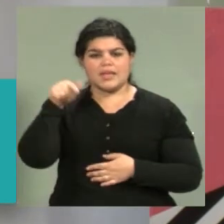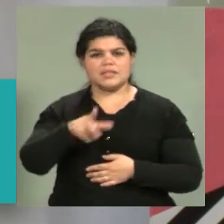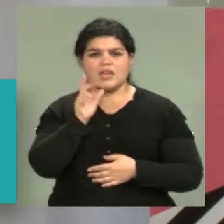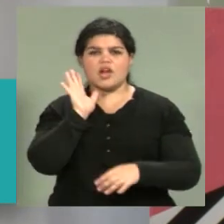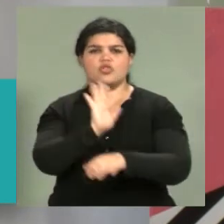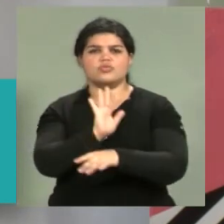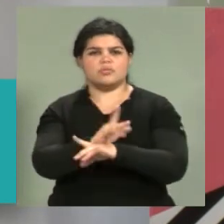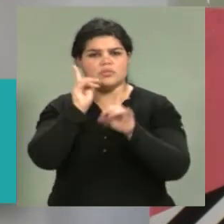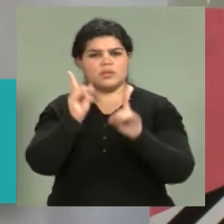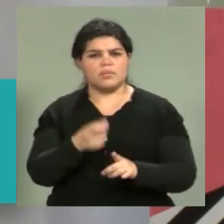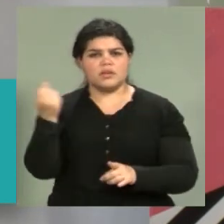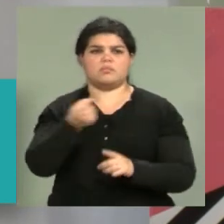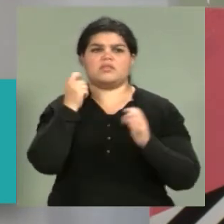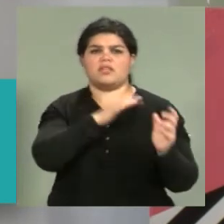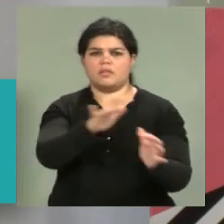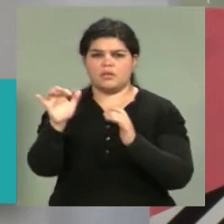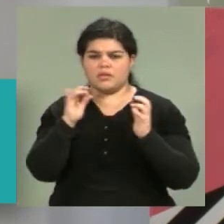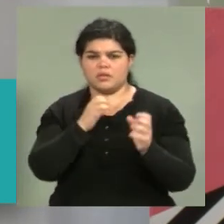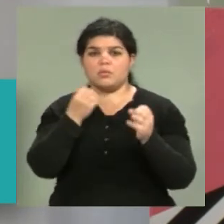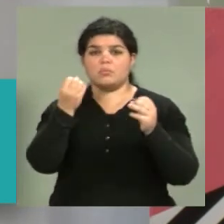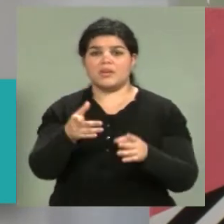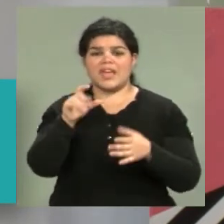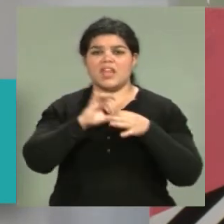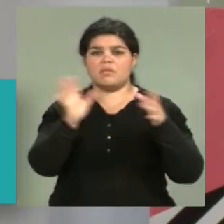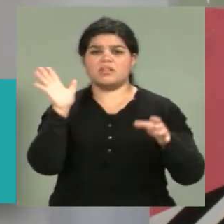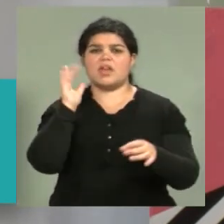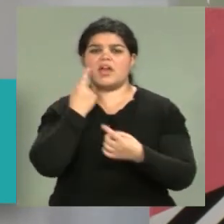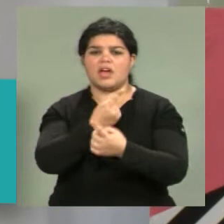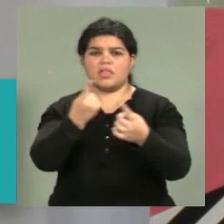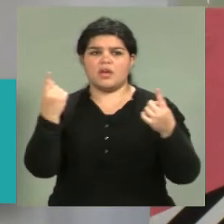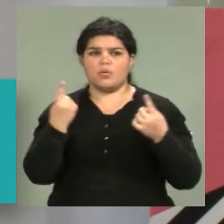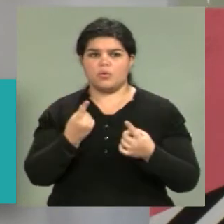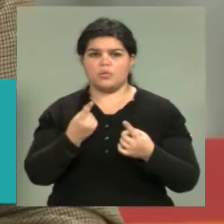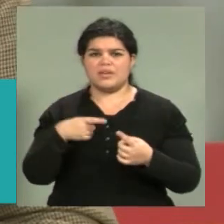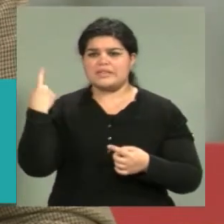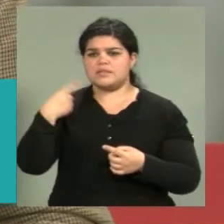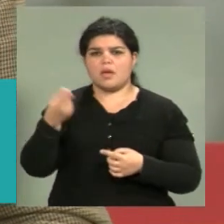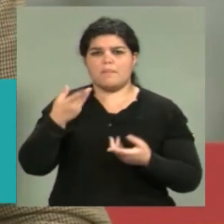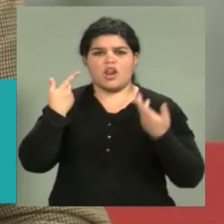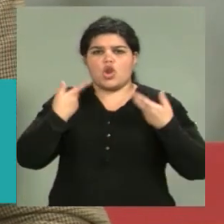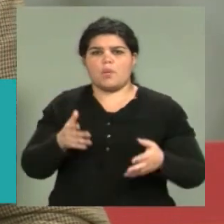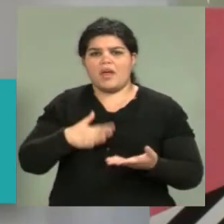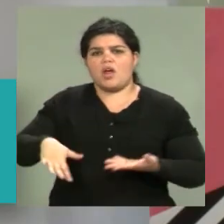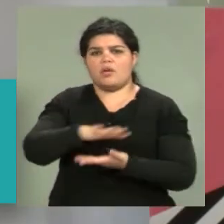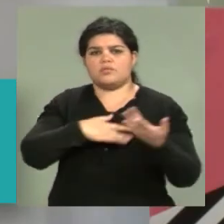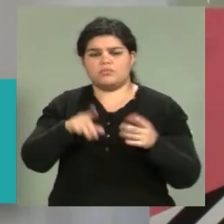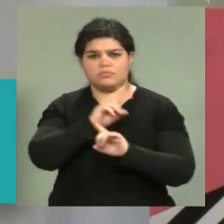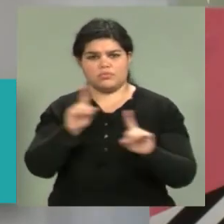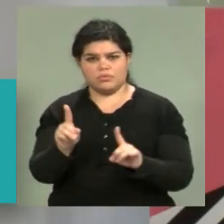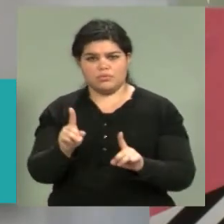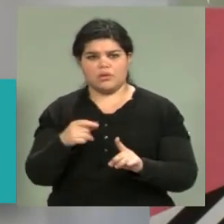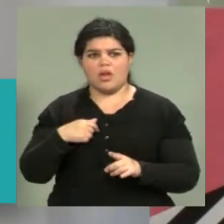que debatir, porque la libertad individual es algo que no estuvo siempre en la sociedad, sino que Occidente lo tiene a partir